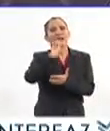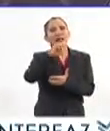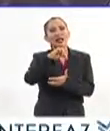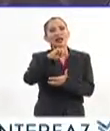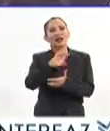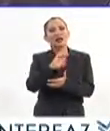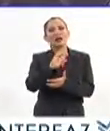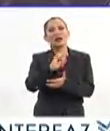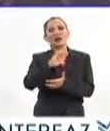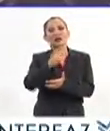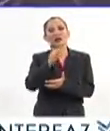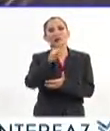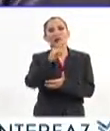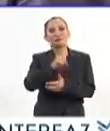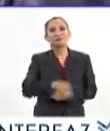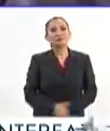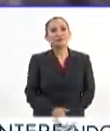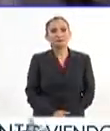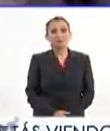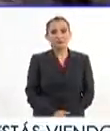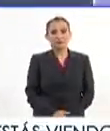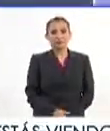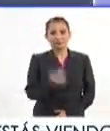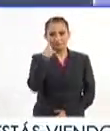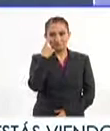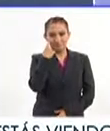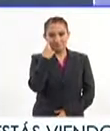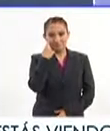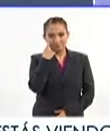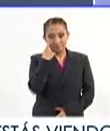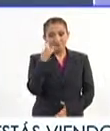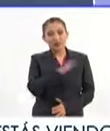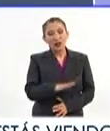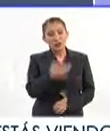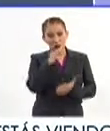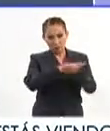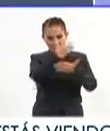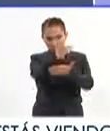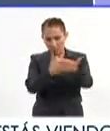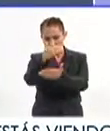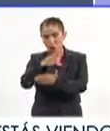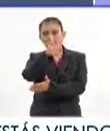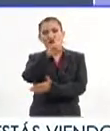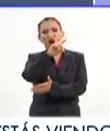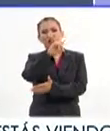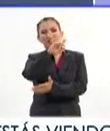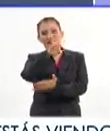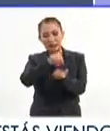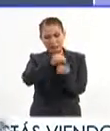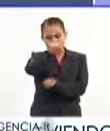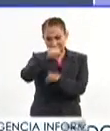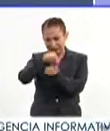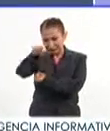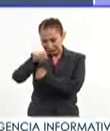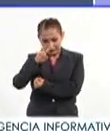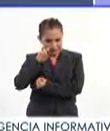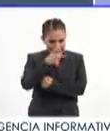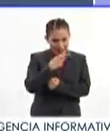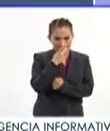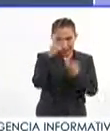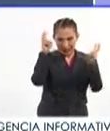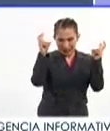Gran Tenochtitlán. Sí, bueno, básicamente las fuentes documentales o códices que abordan el